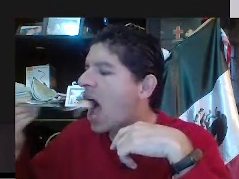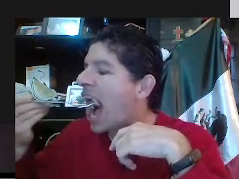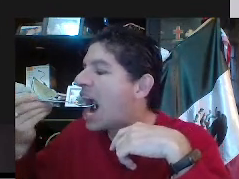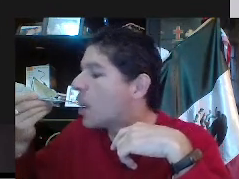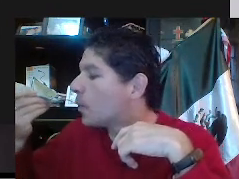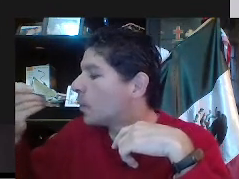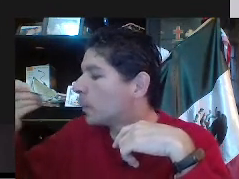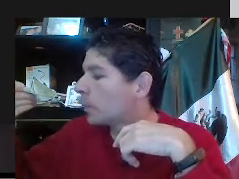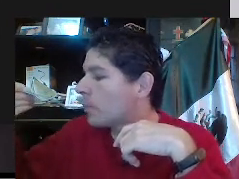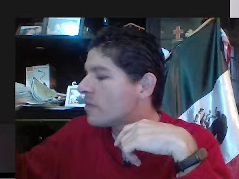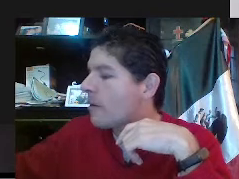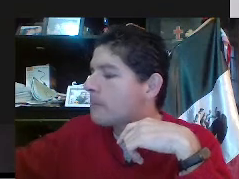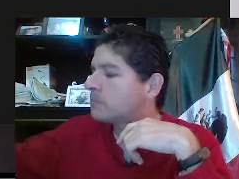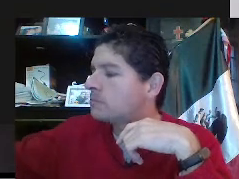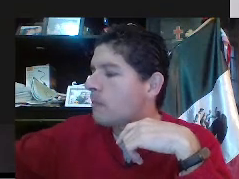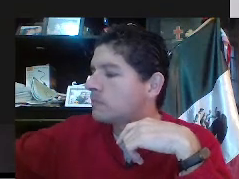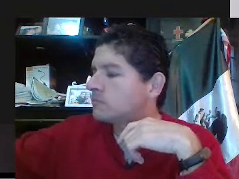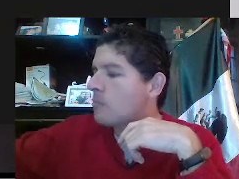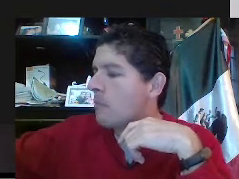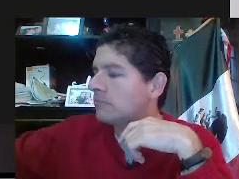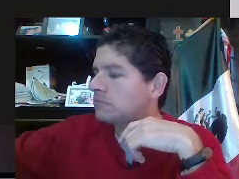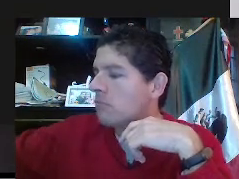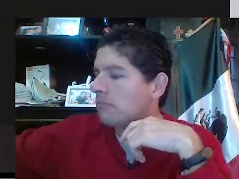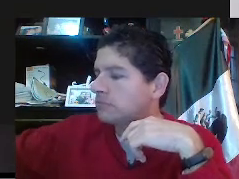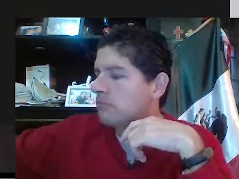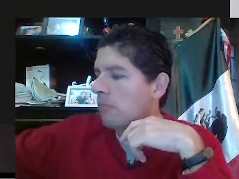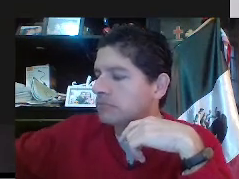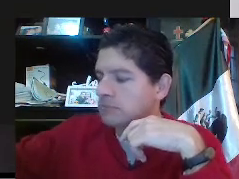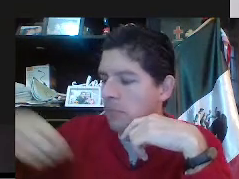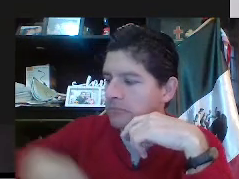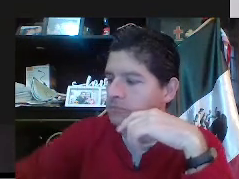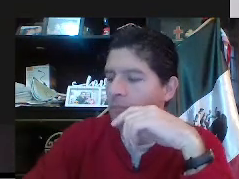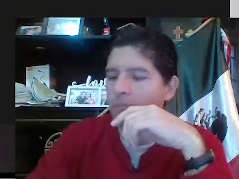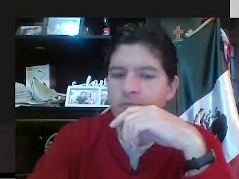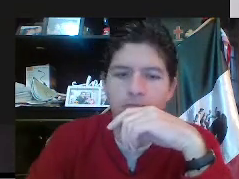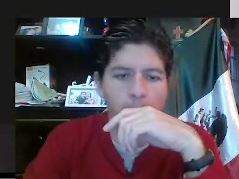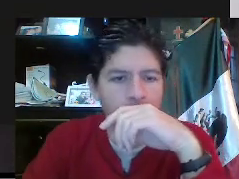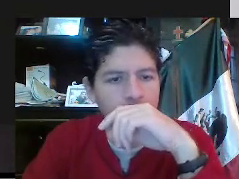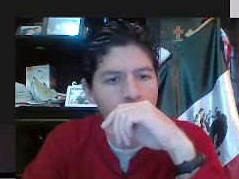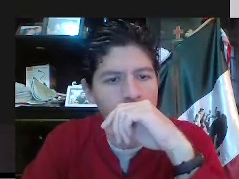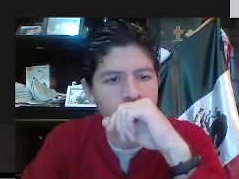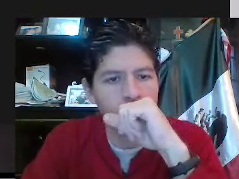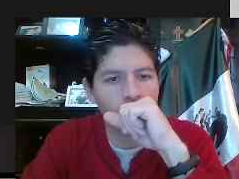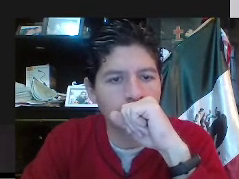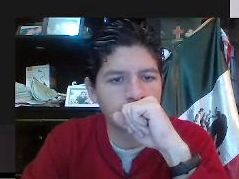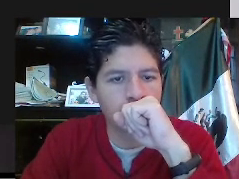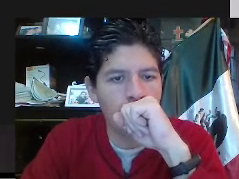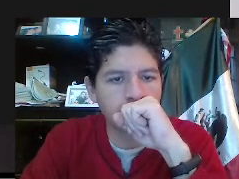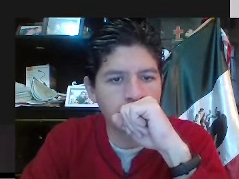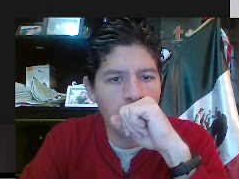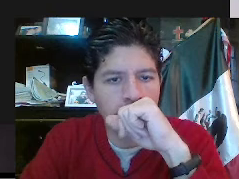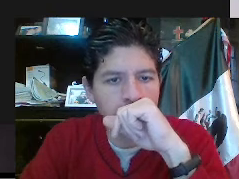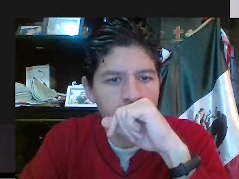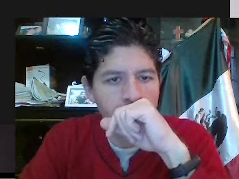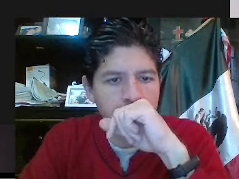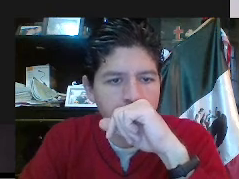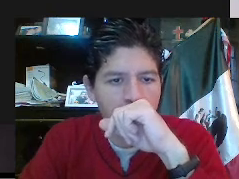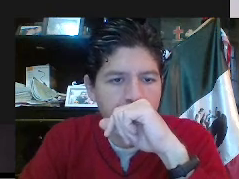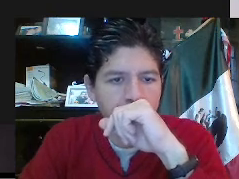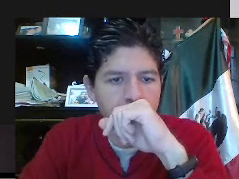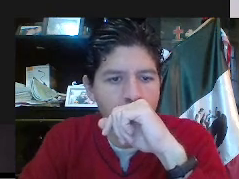mediante contratos por 25 años a productores independientes de energía, PIEs. Existen 34